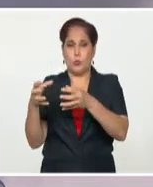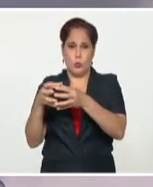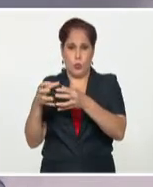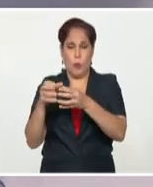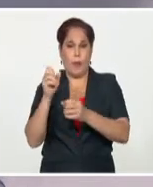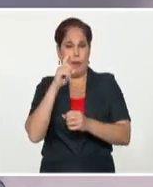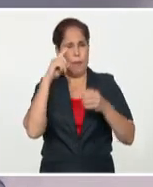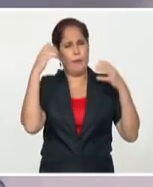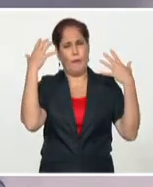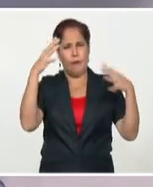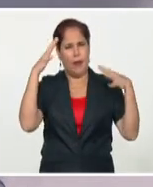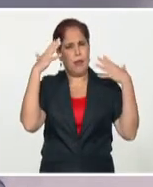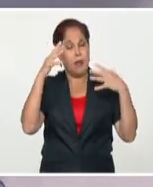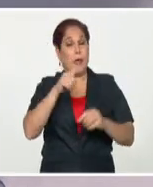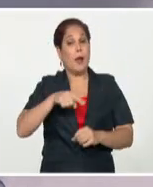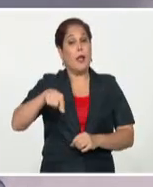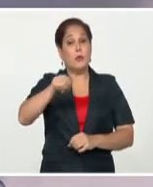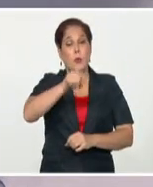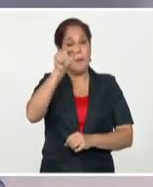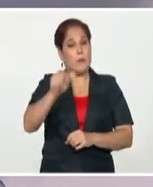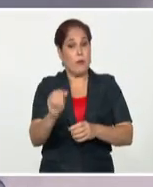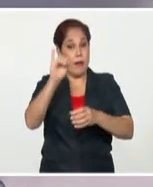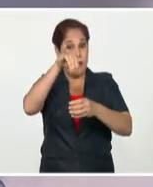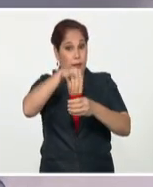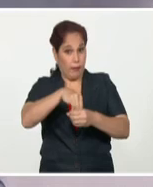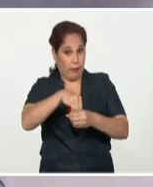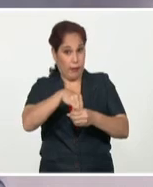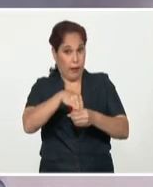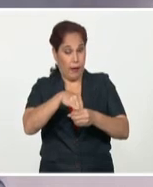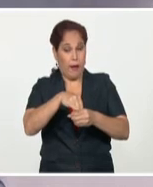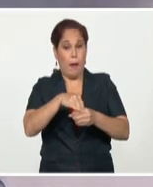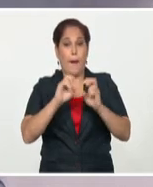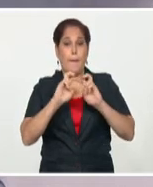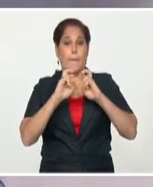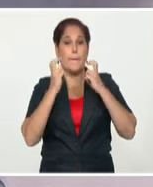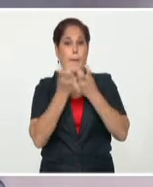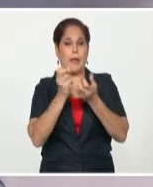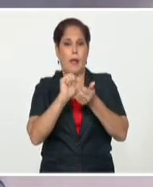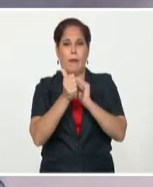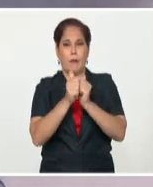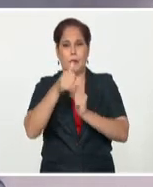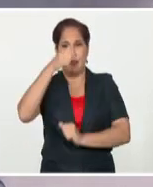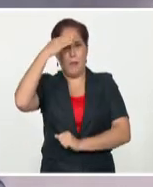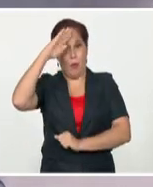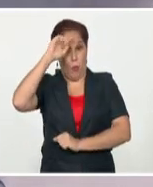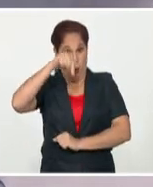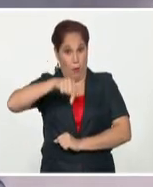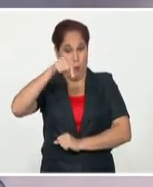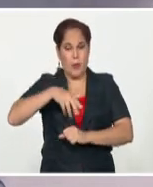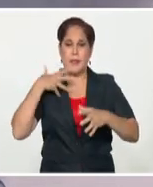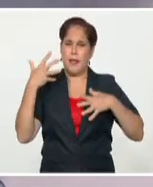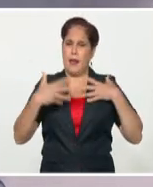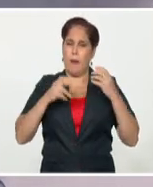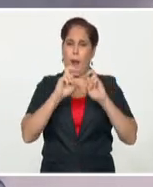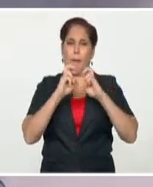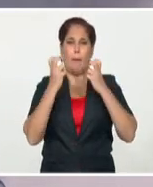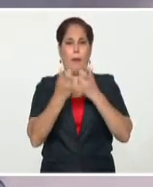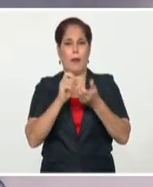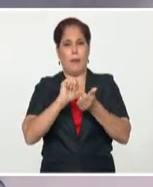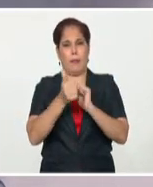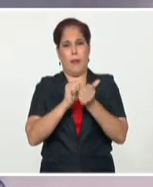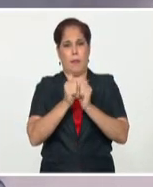una felicitación para todos los que integran el movimiento de peñas deportivas en nuestro país, pues hoy celebran su día. En especial